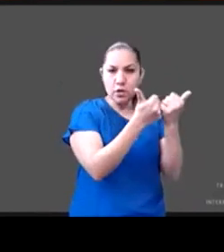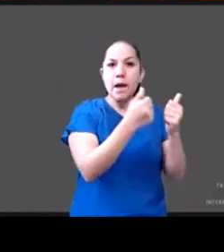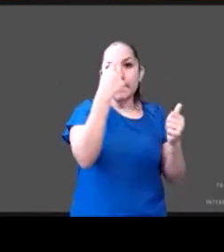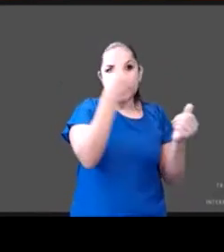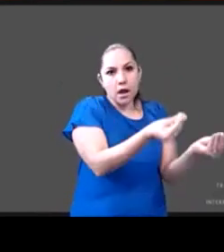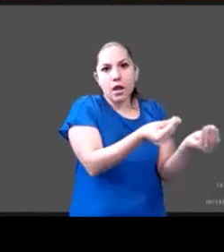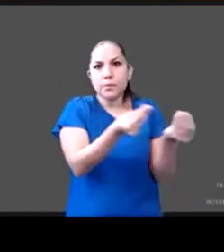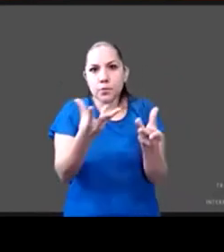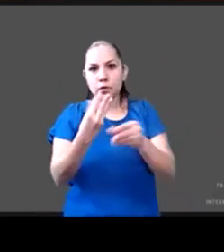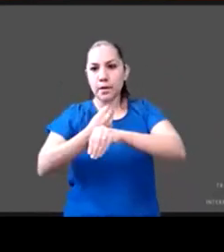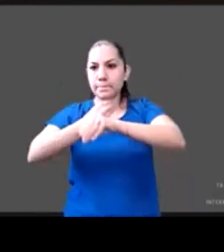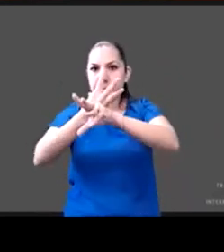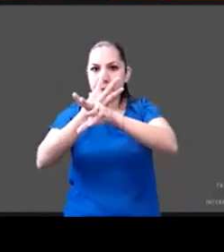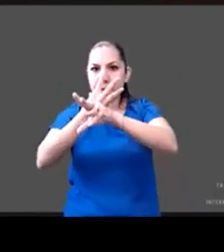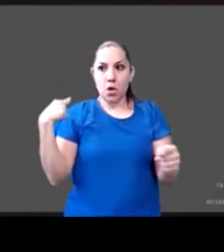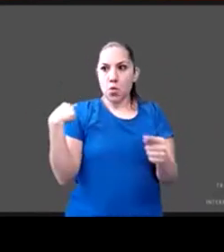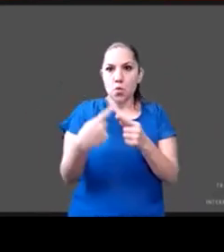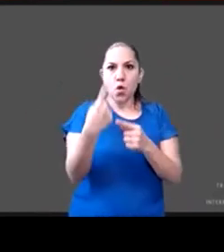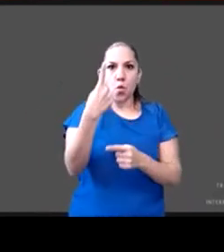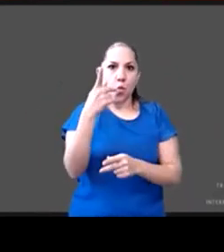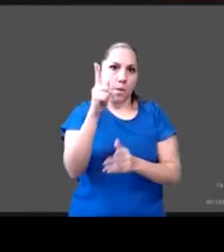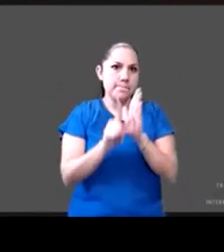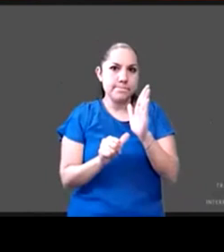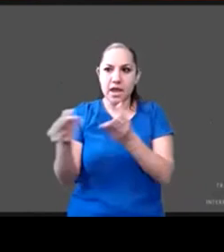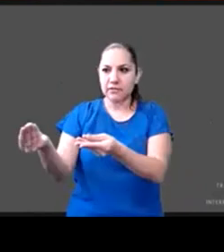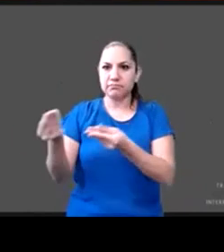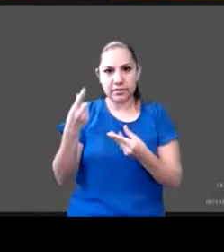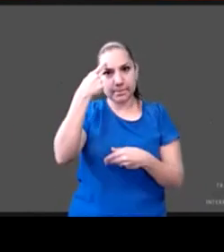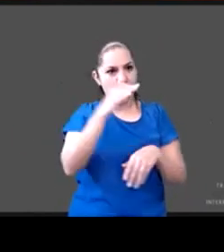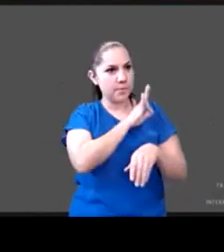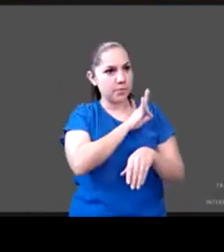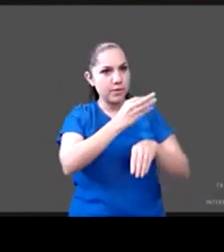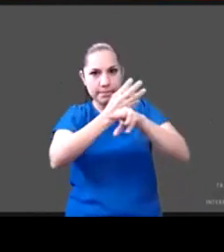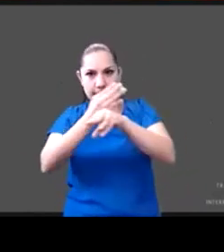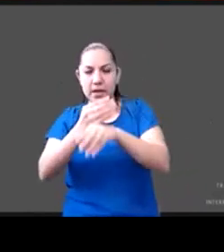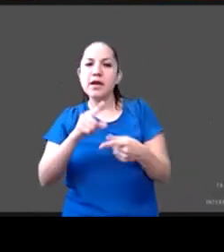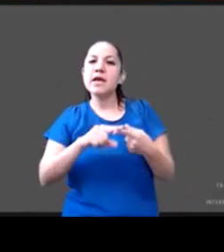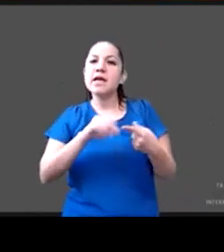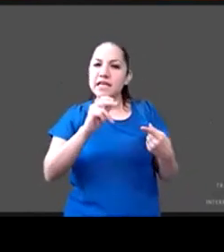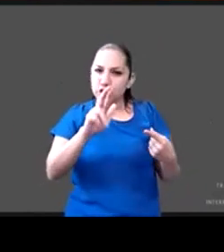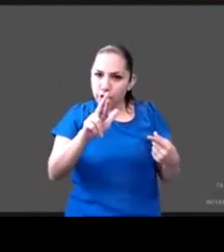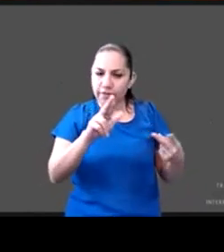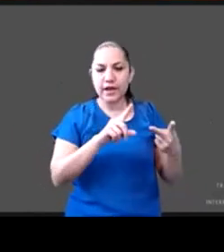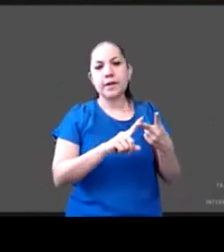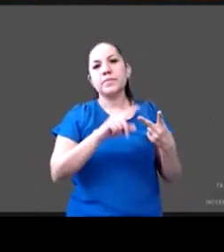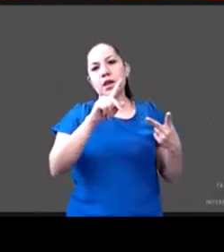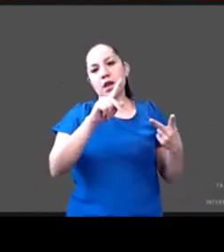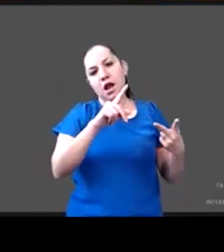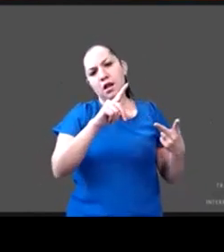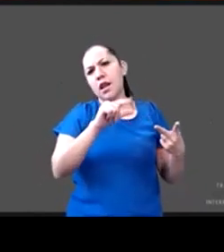muchas posibilidades de interacción. A Christopher Ordóñez, a Verónica Morales, a Juan Martín Pérez, también del